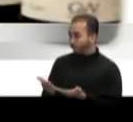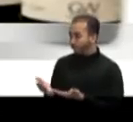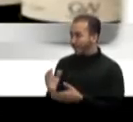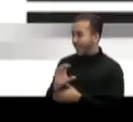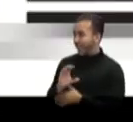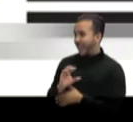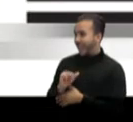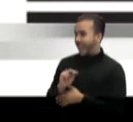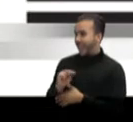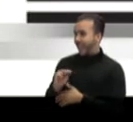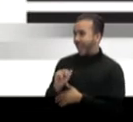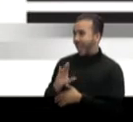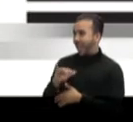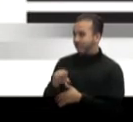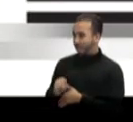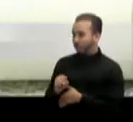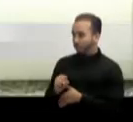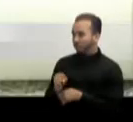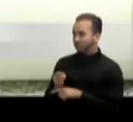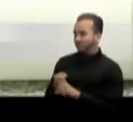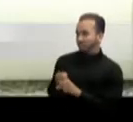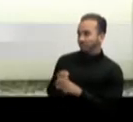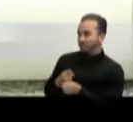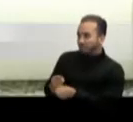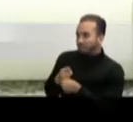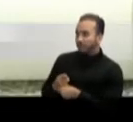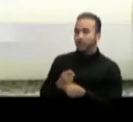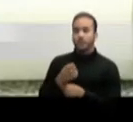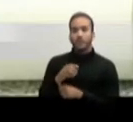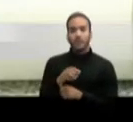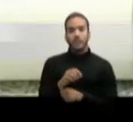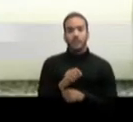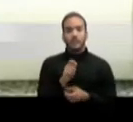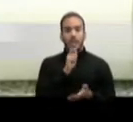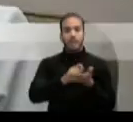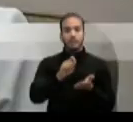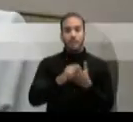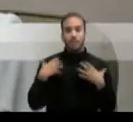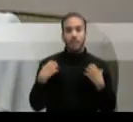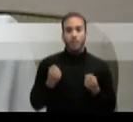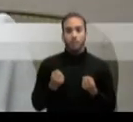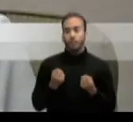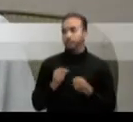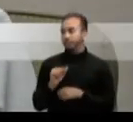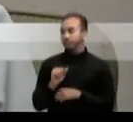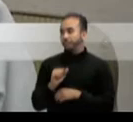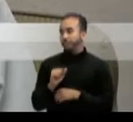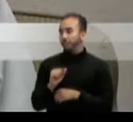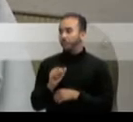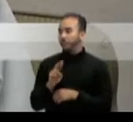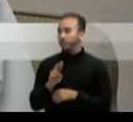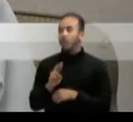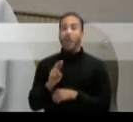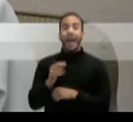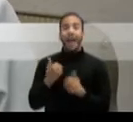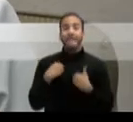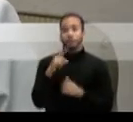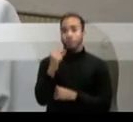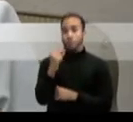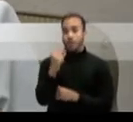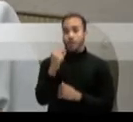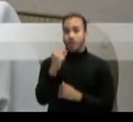cannabis a su disposición. Así lo explica la secretaria de Salud, Ana Ríos. Hay como 20 enfermedades que